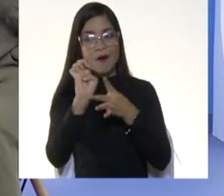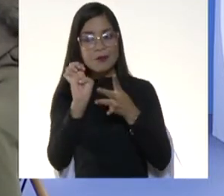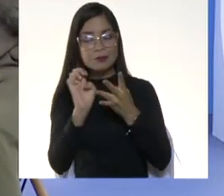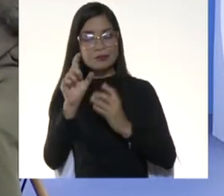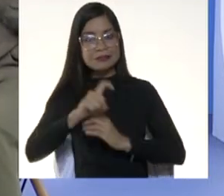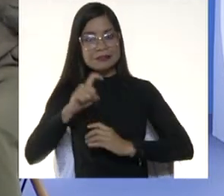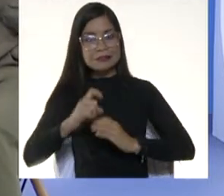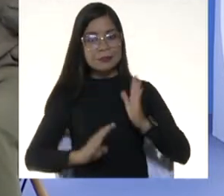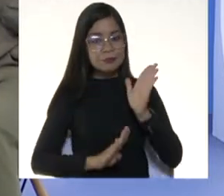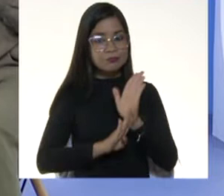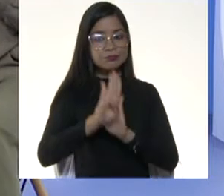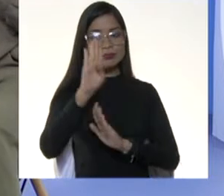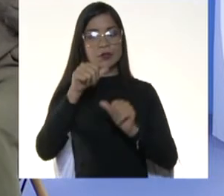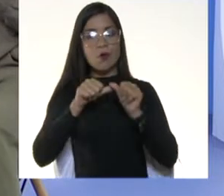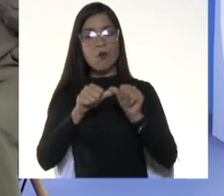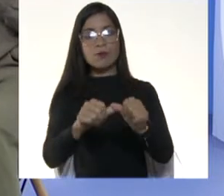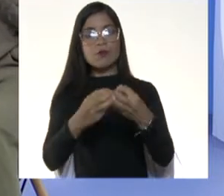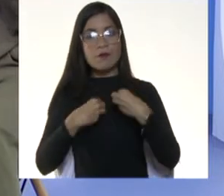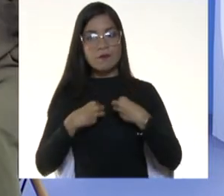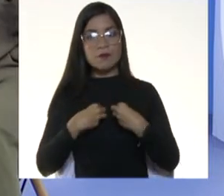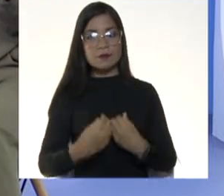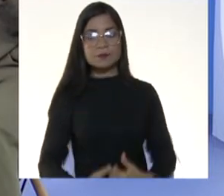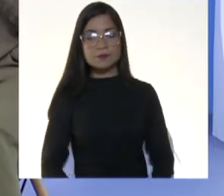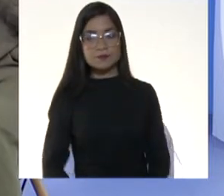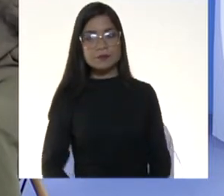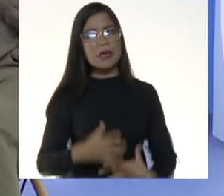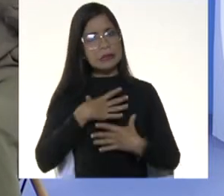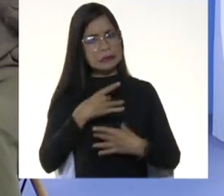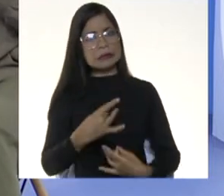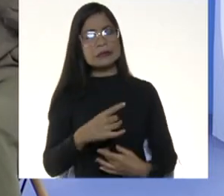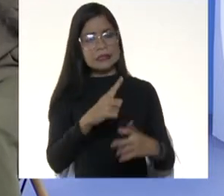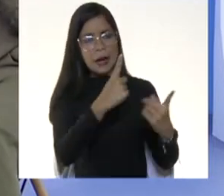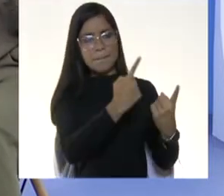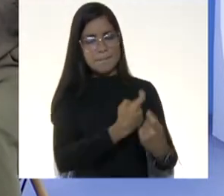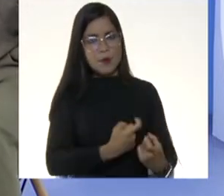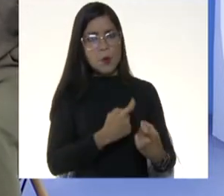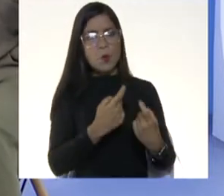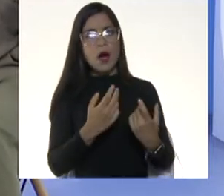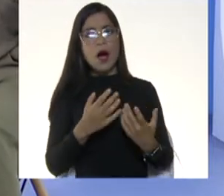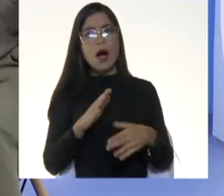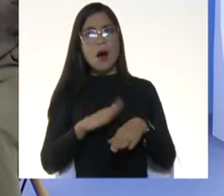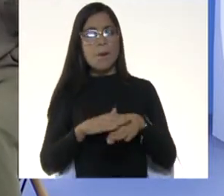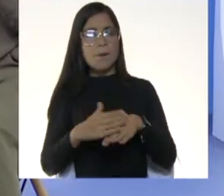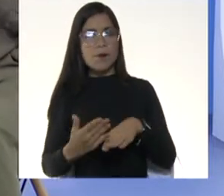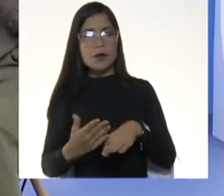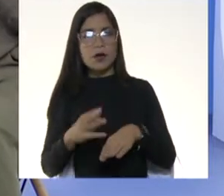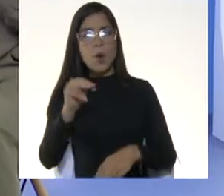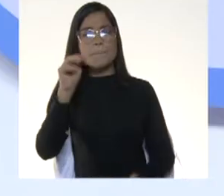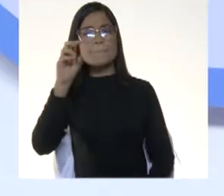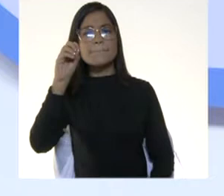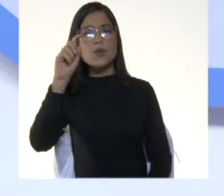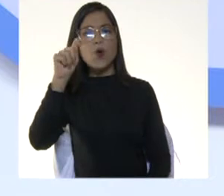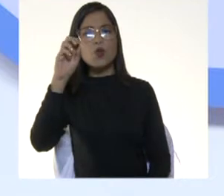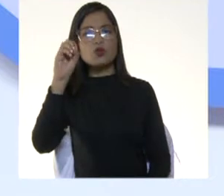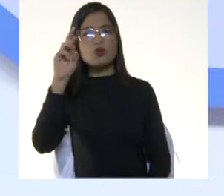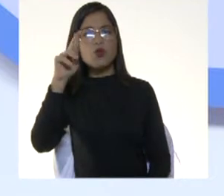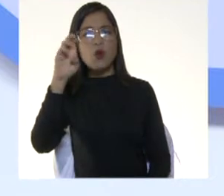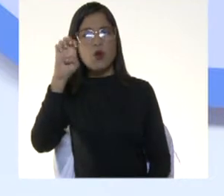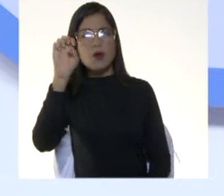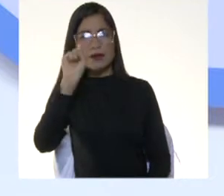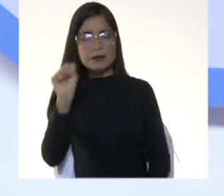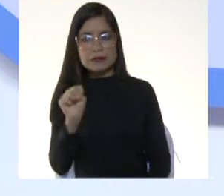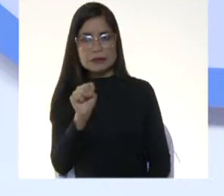que el profe me ha hecho esa pregunta. Porque cuando nosotros hablamos de los motores, efectivamente son 17 motores, de